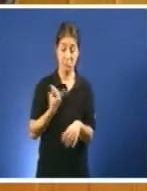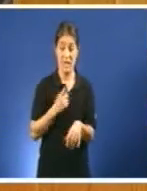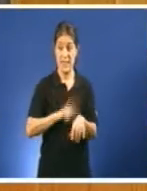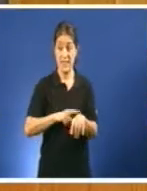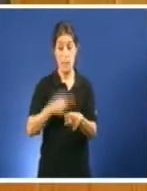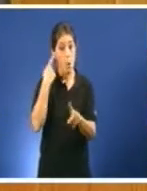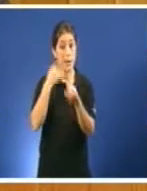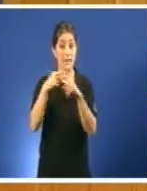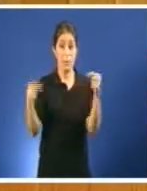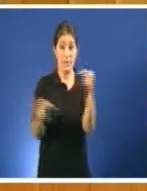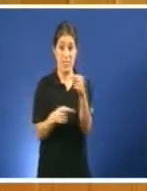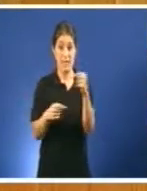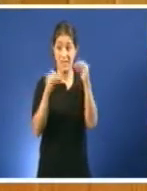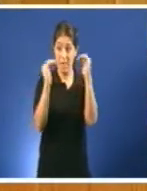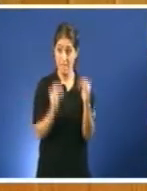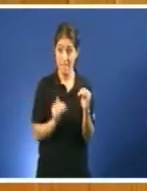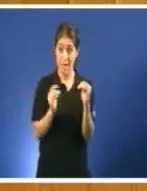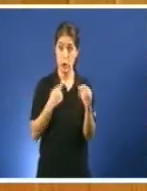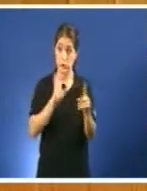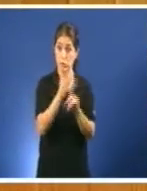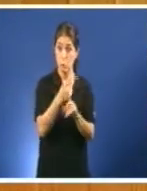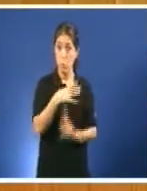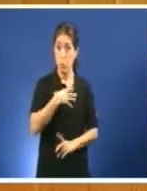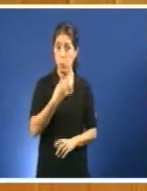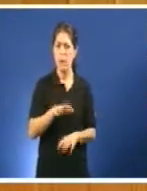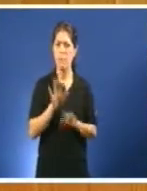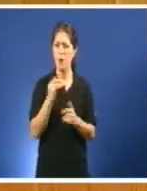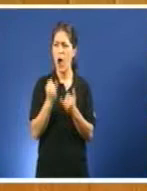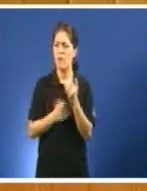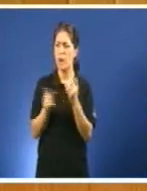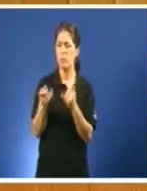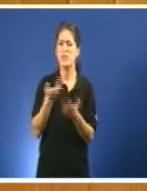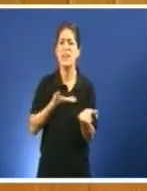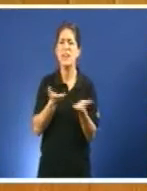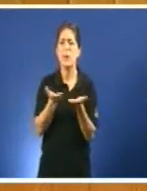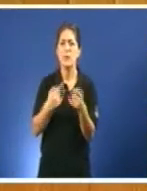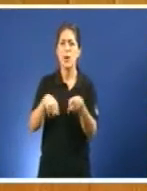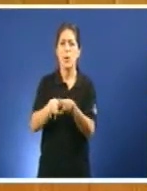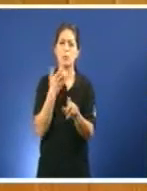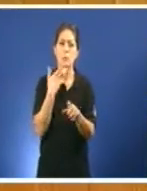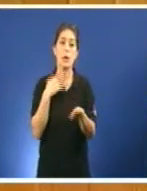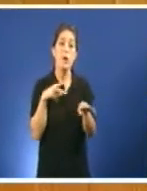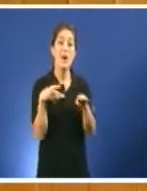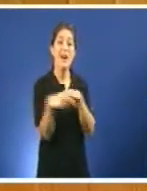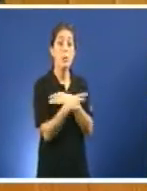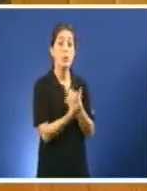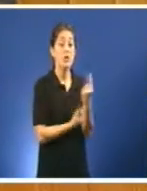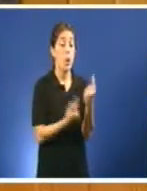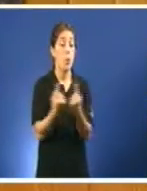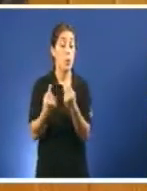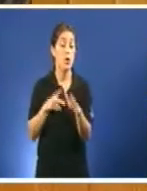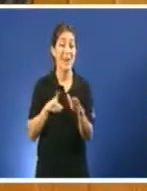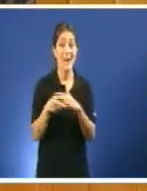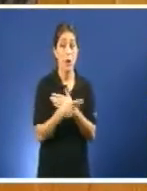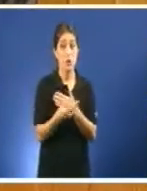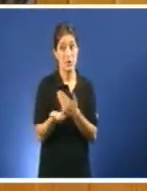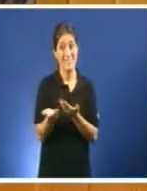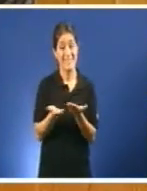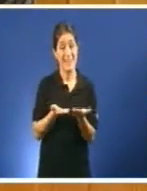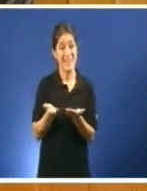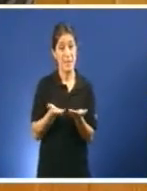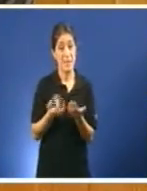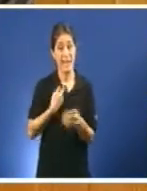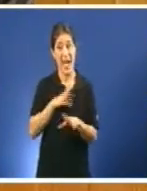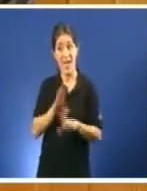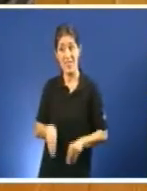déficit, también podrían apoyar la demanda de nuevos recortes en algunos países. É dicir,